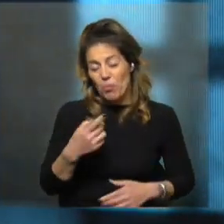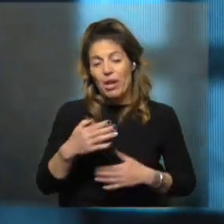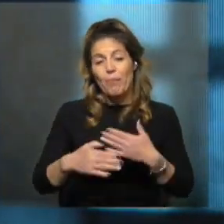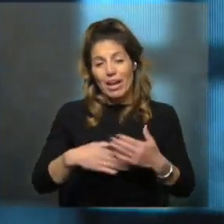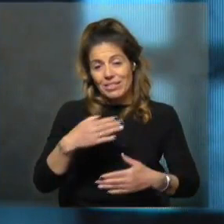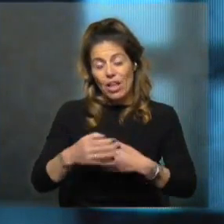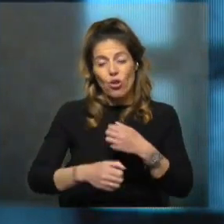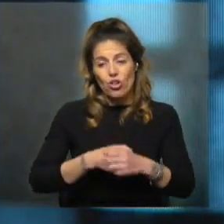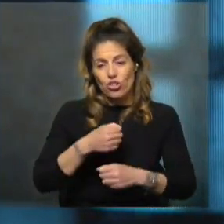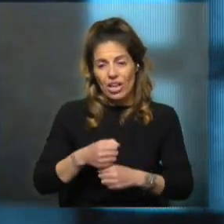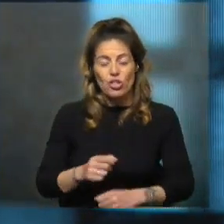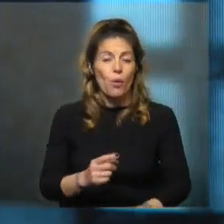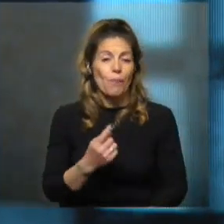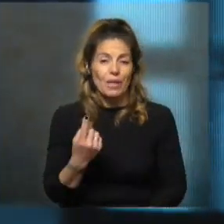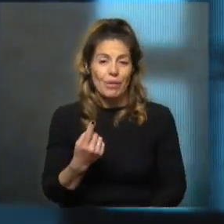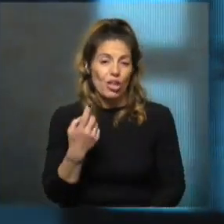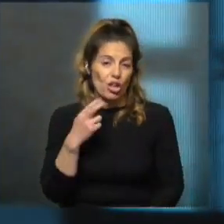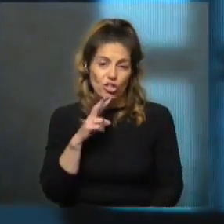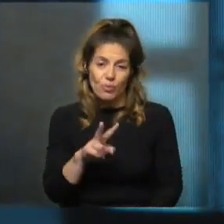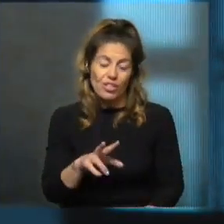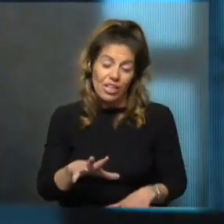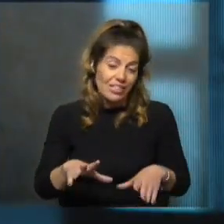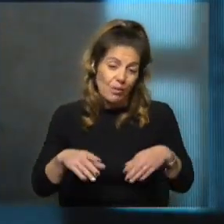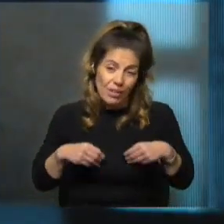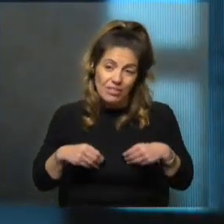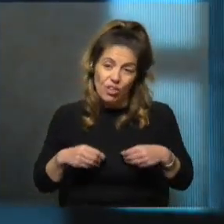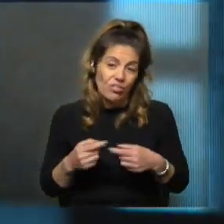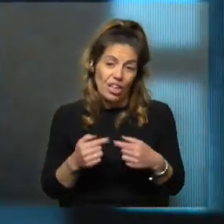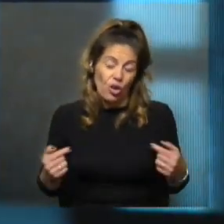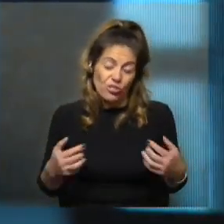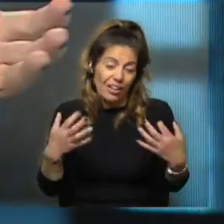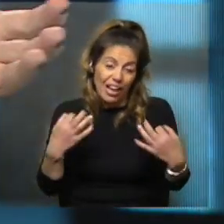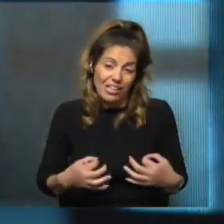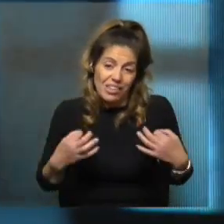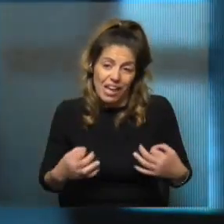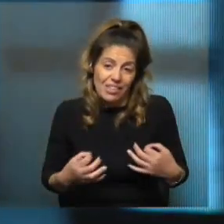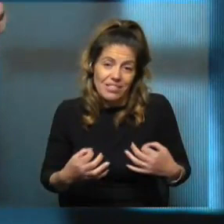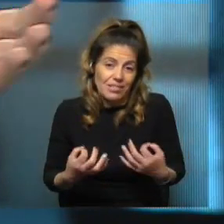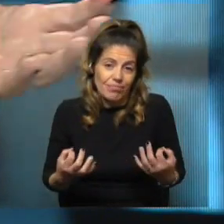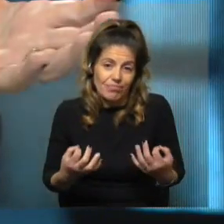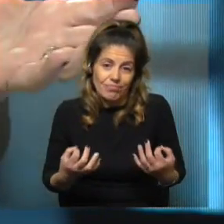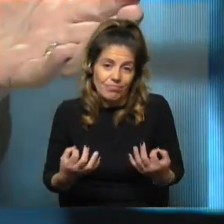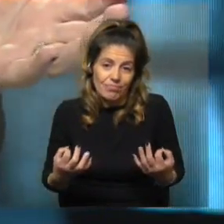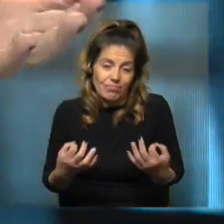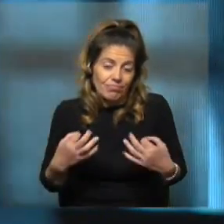años primero la observación y la aceptación de algunas realidades que son